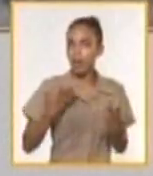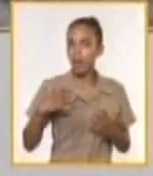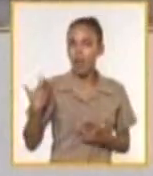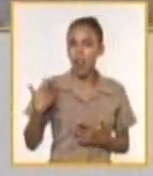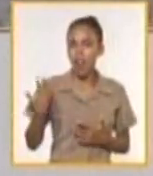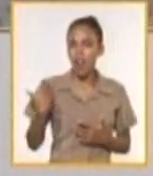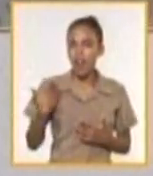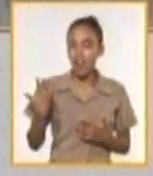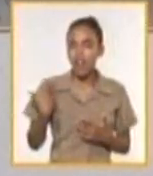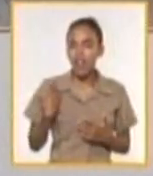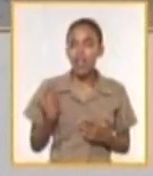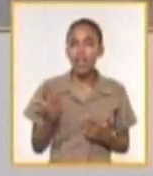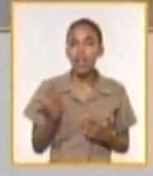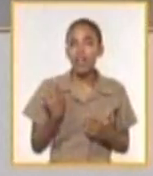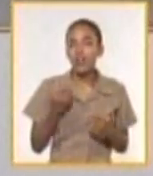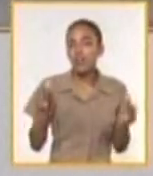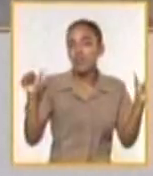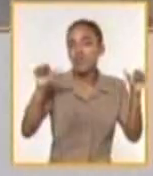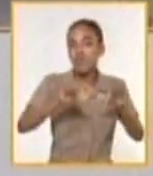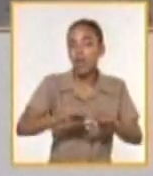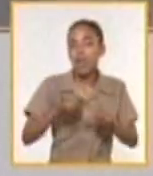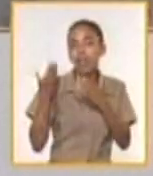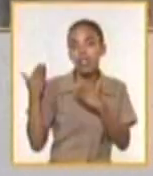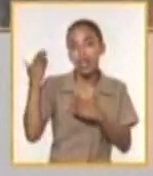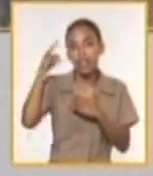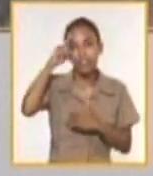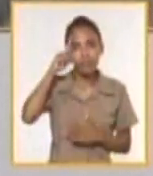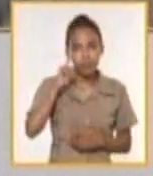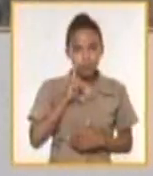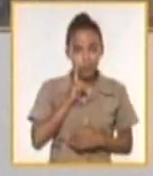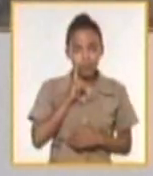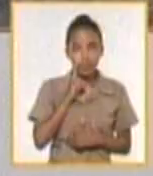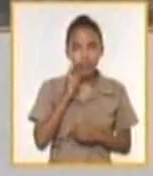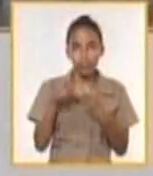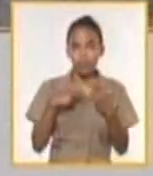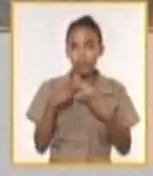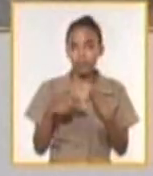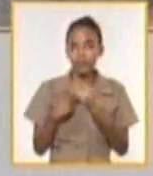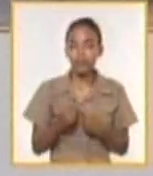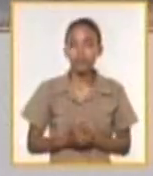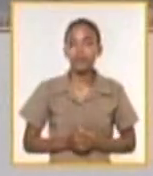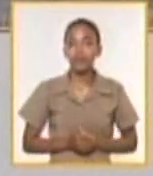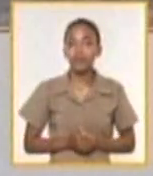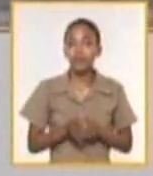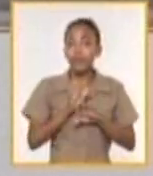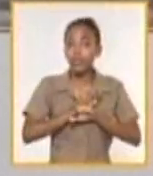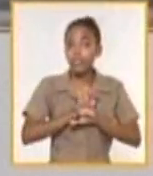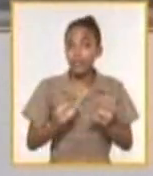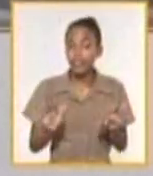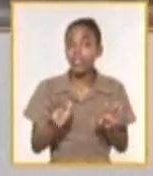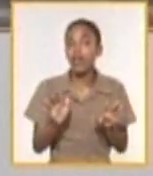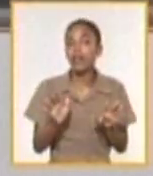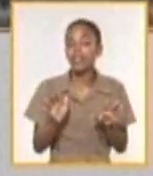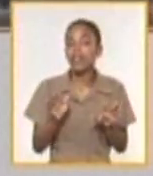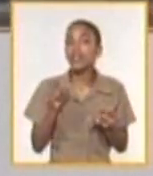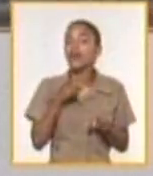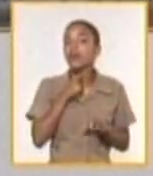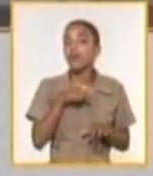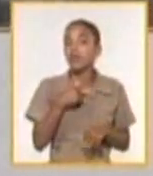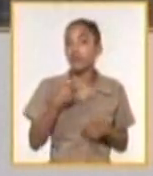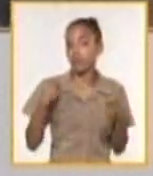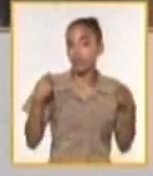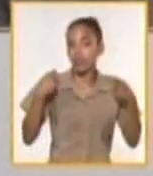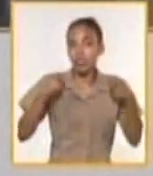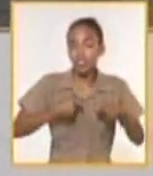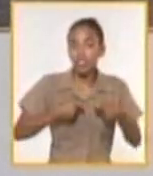crímenes que ya estaba cometiendo esa tiranía de Fulgencio Batista. Y entonces el derecho, que Martí es